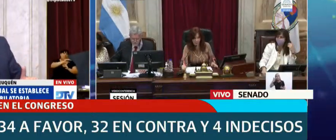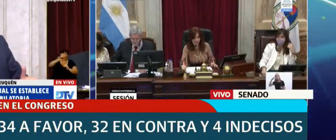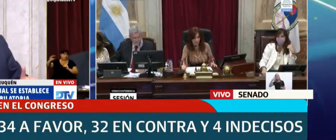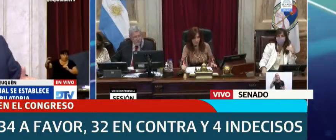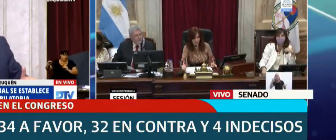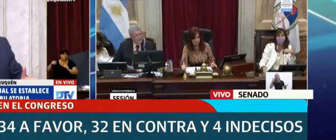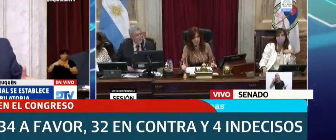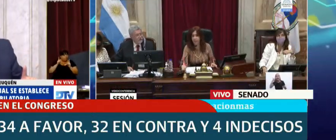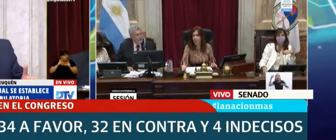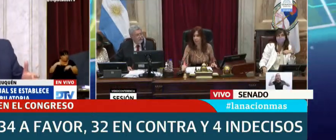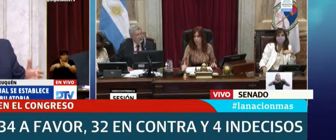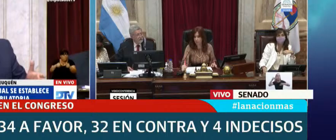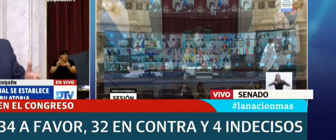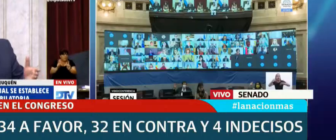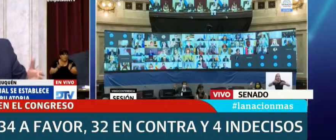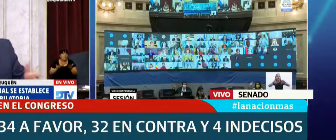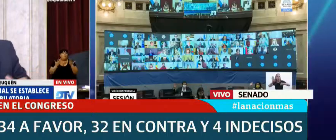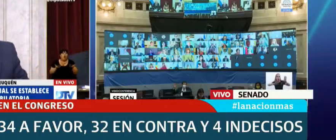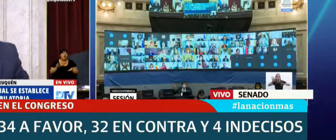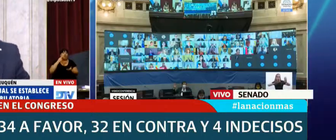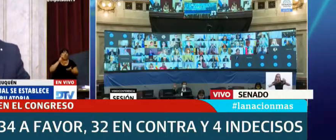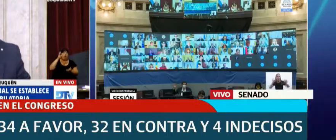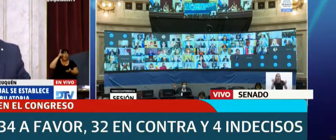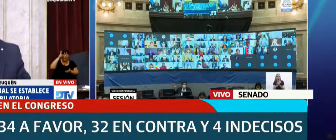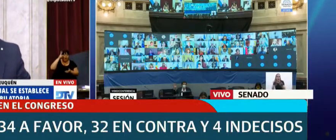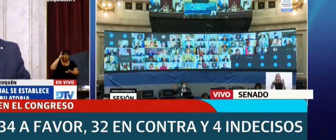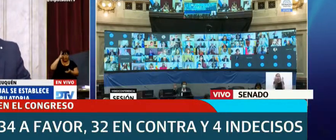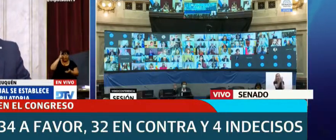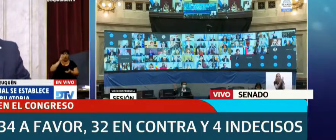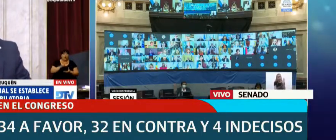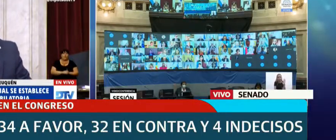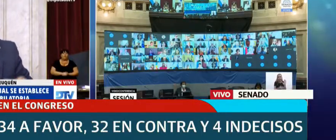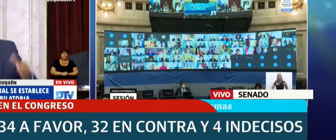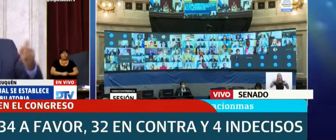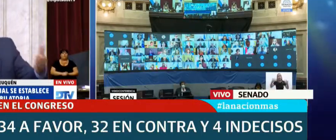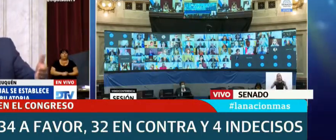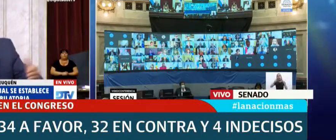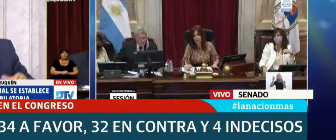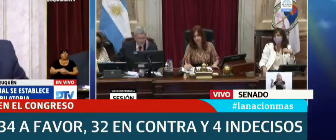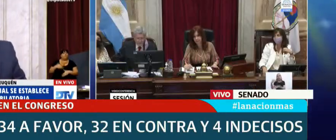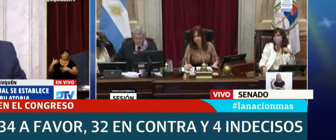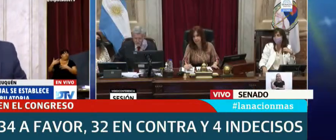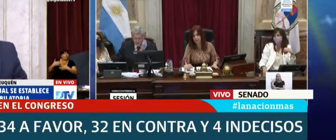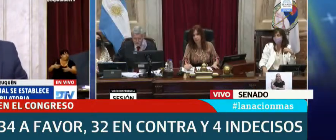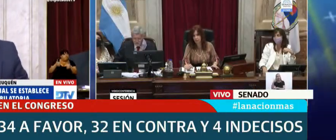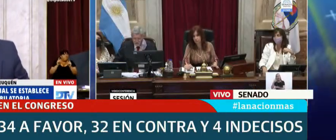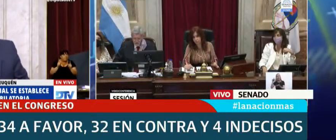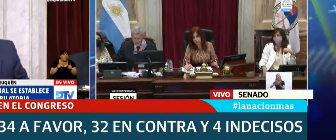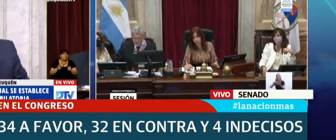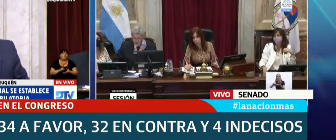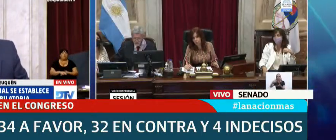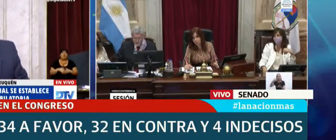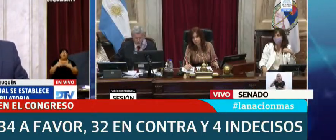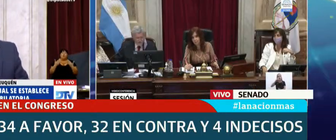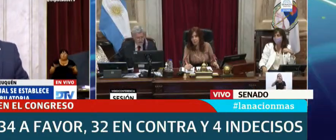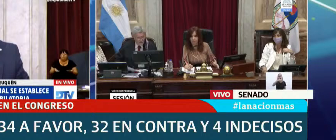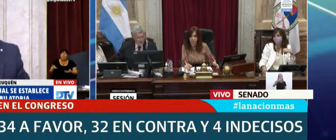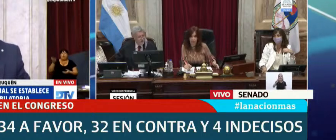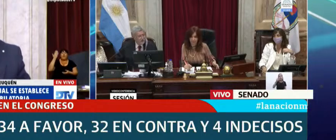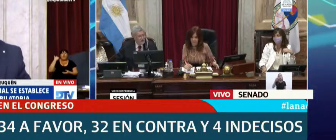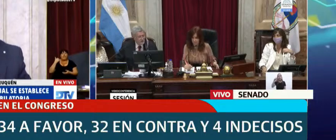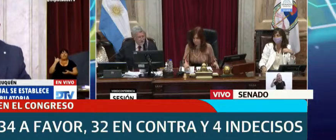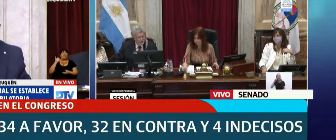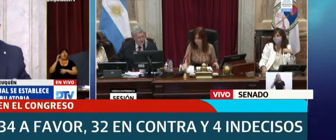puede ser entre las 7 y las 8 de la mañana con lo cual las dos cosas están justas y después el tema de la vacunación digo para abordar